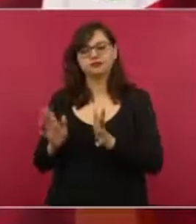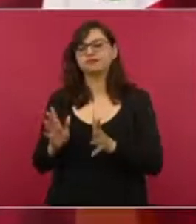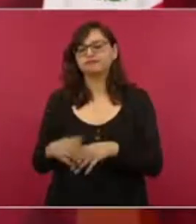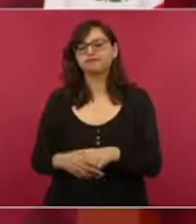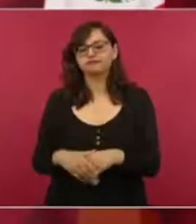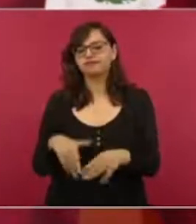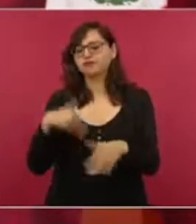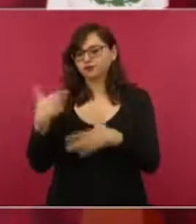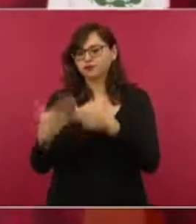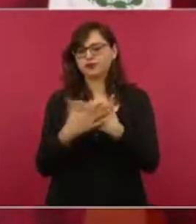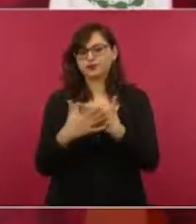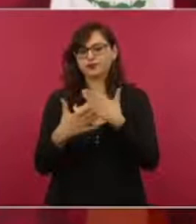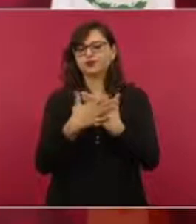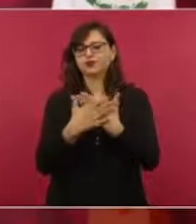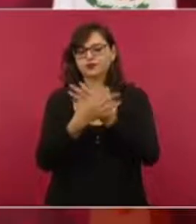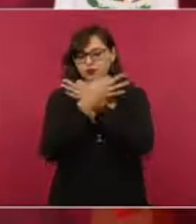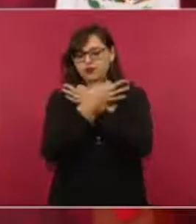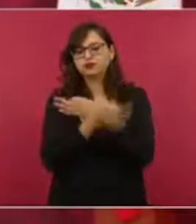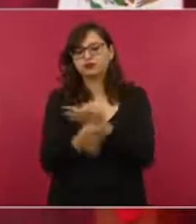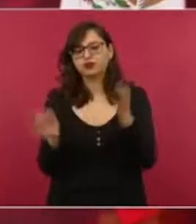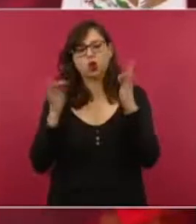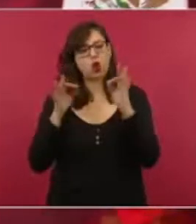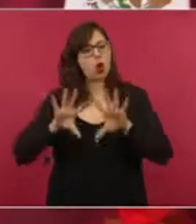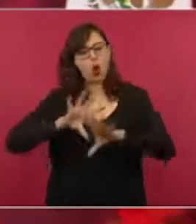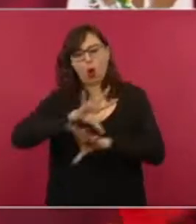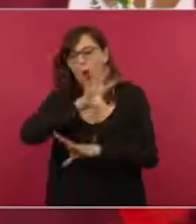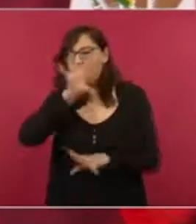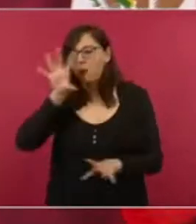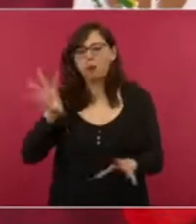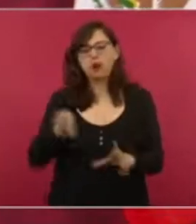vamos a que se conozca todo